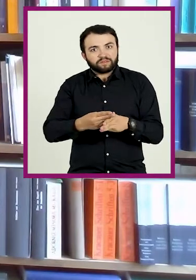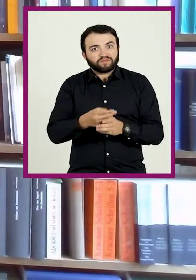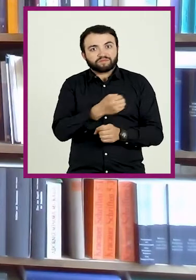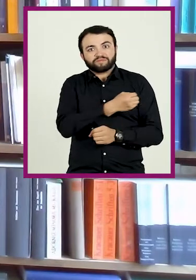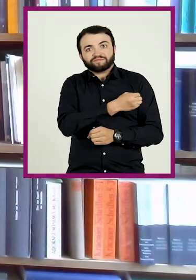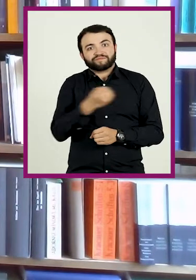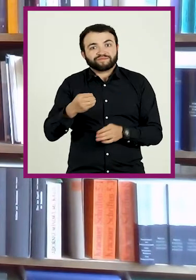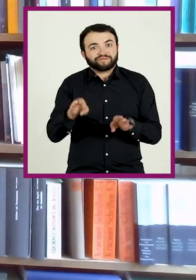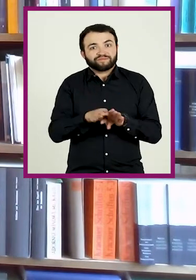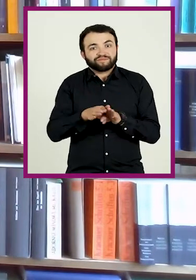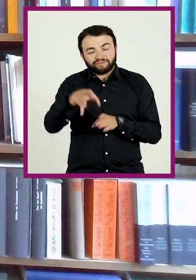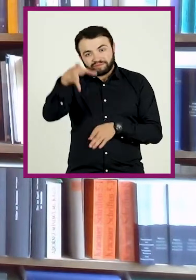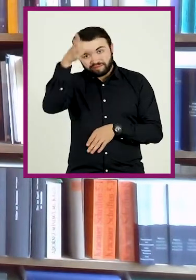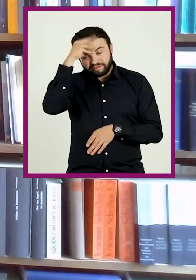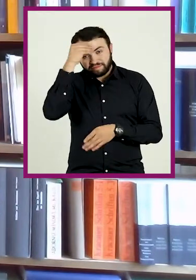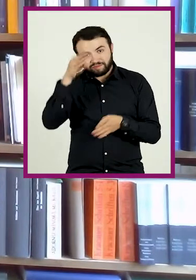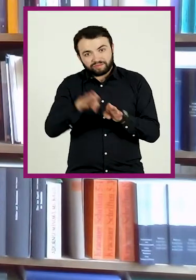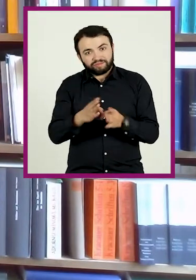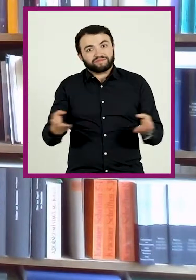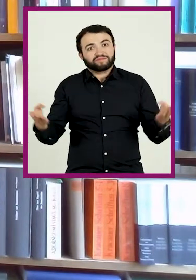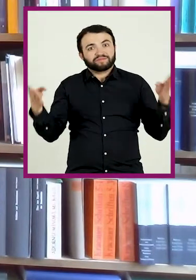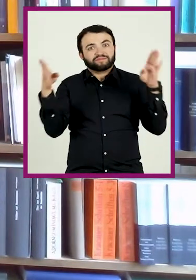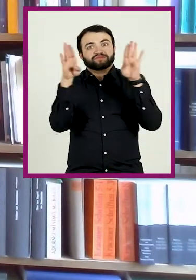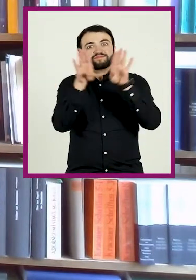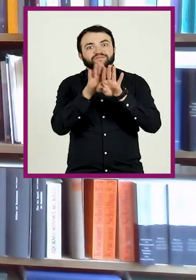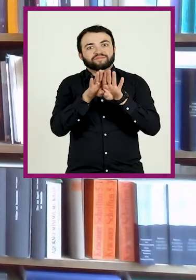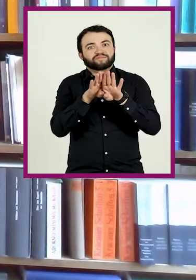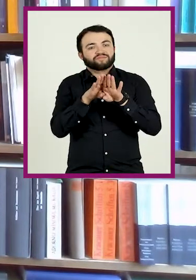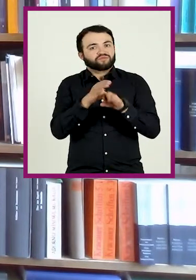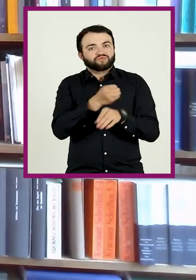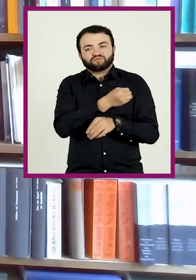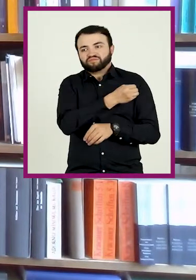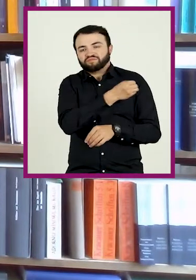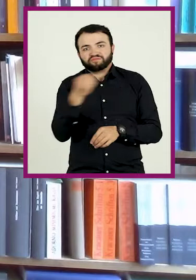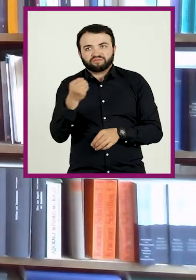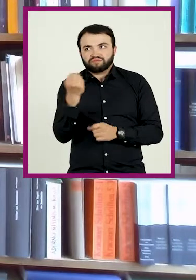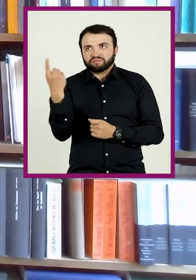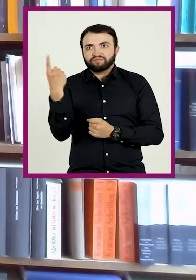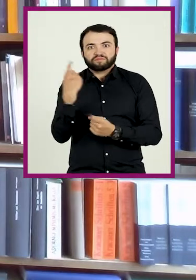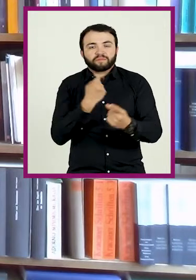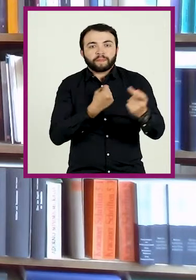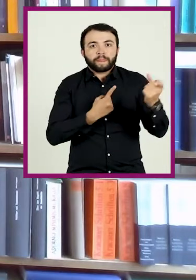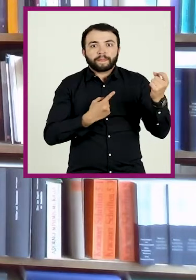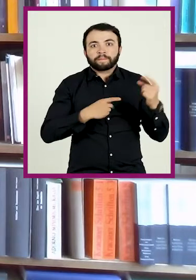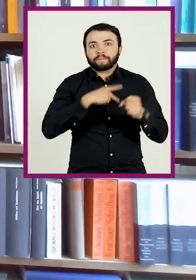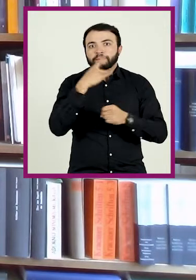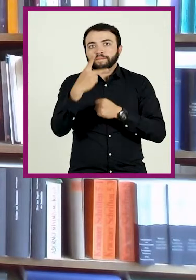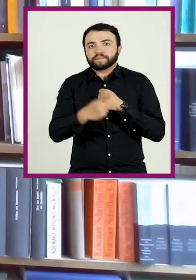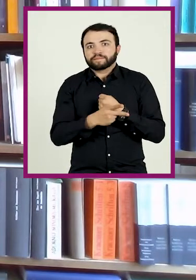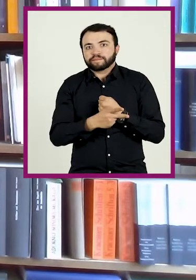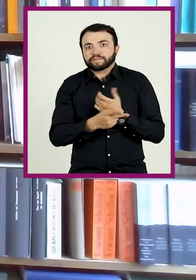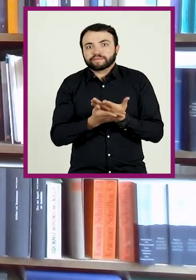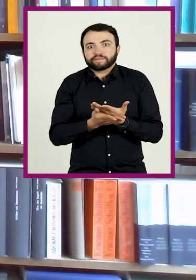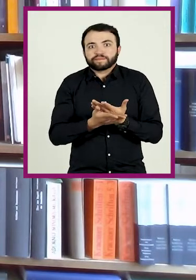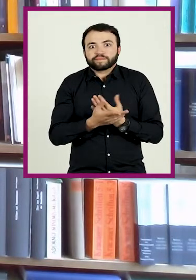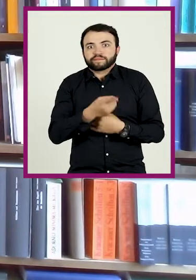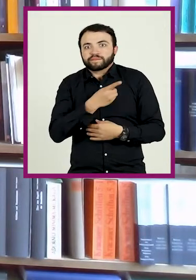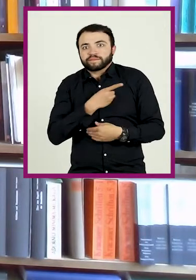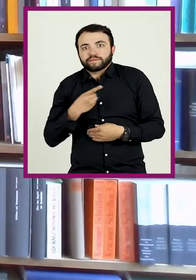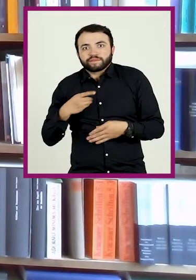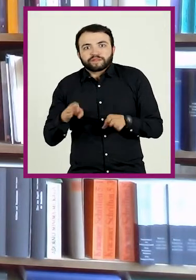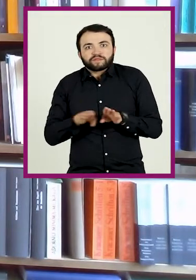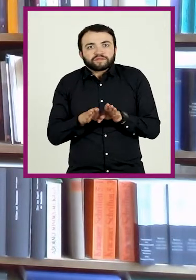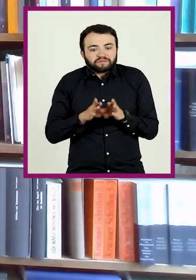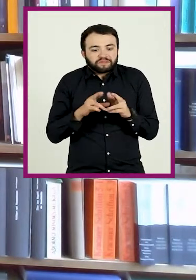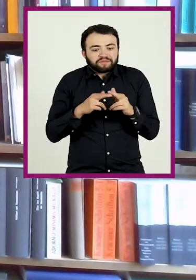enfrenta el mundo nos ha obligado a una práctica de confinamiento que ha sido más o menos estricto en diferentes países